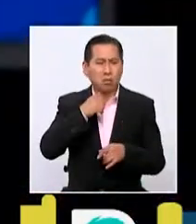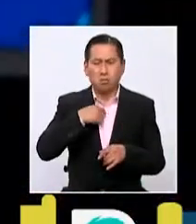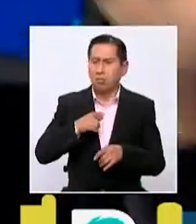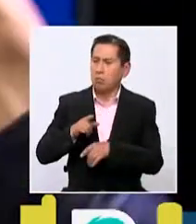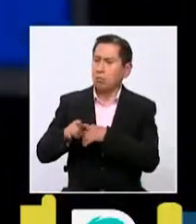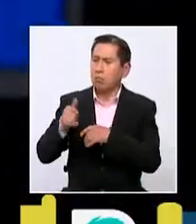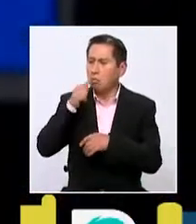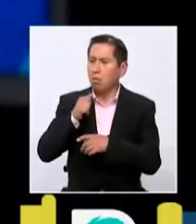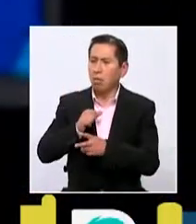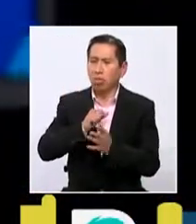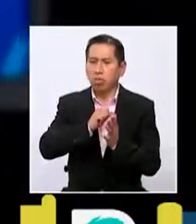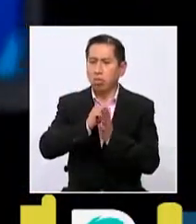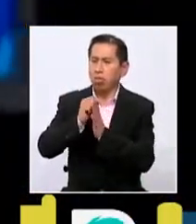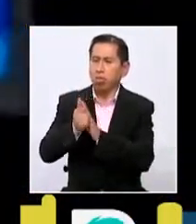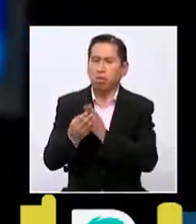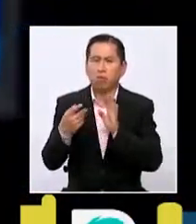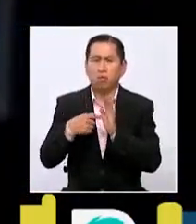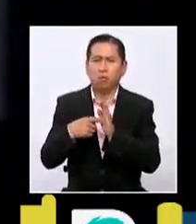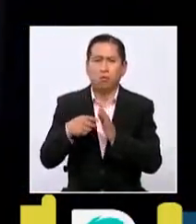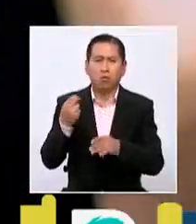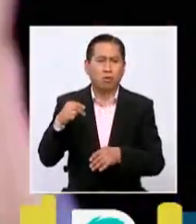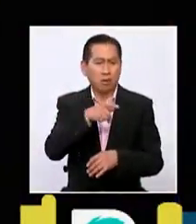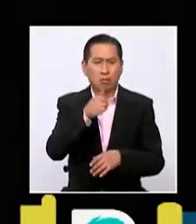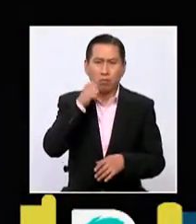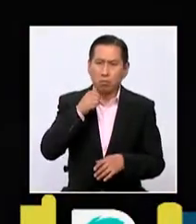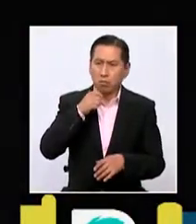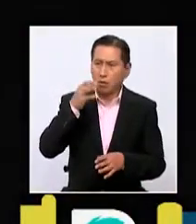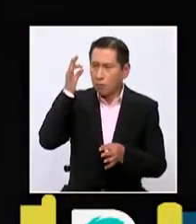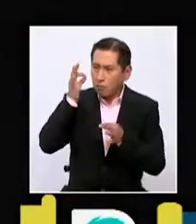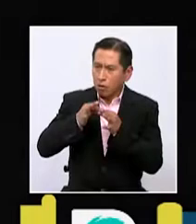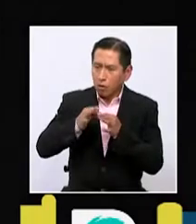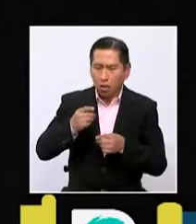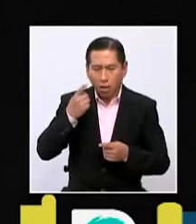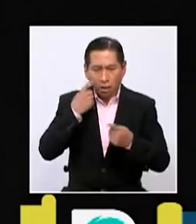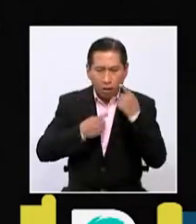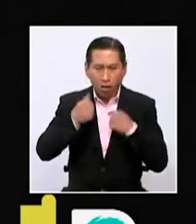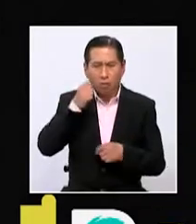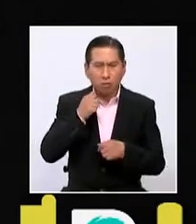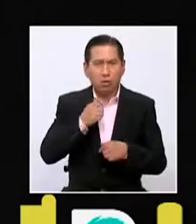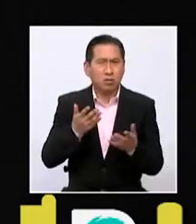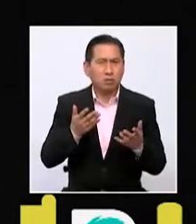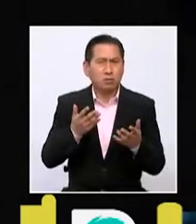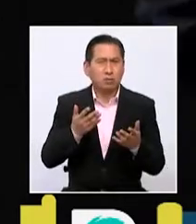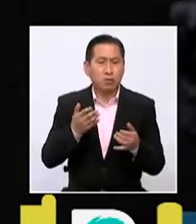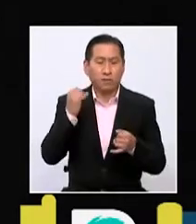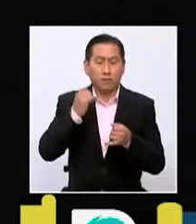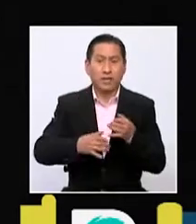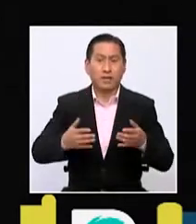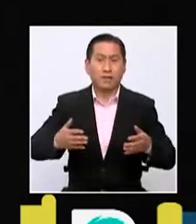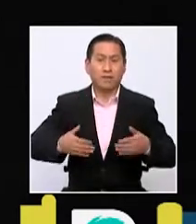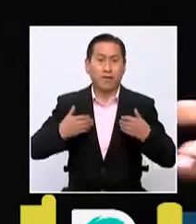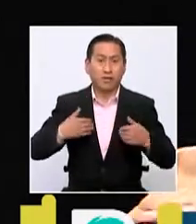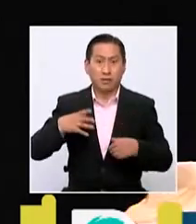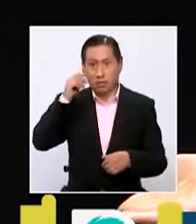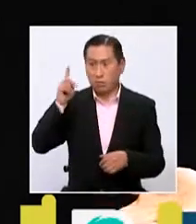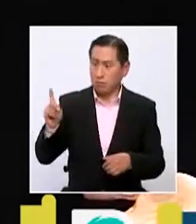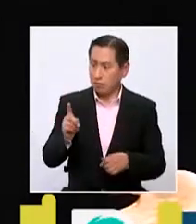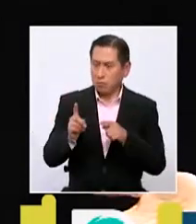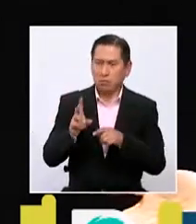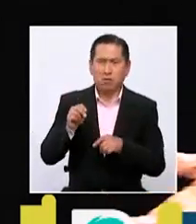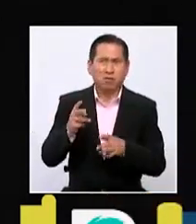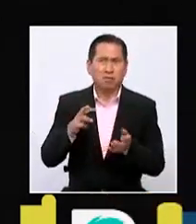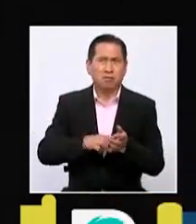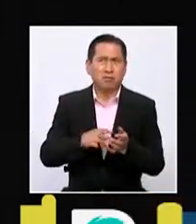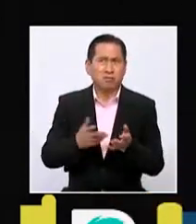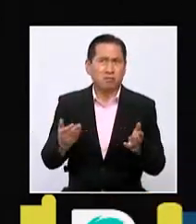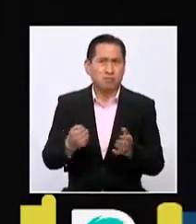mujeres durante la trama de la telenovela y ella siendo fiel y llorando a ello, ¿de acuerdo? para un final feliz con aquel tipo que no se merece eso